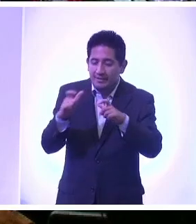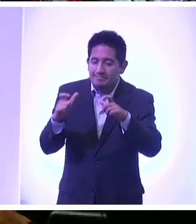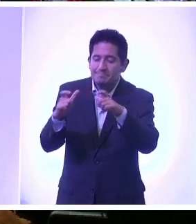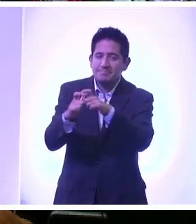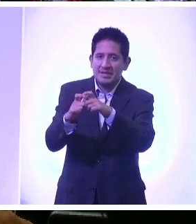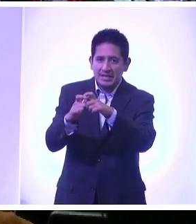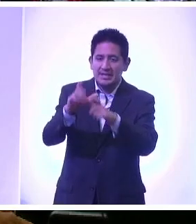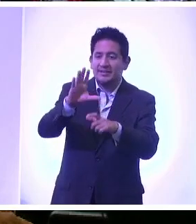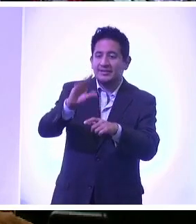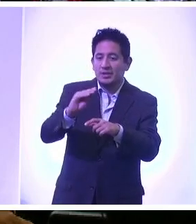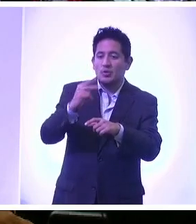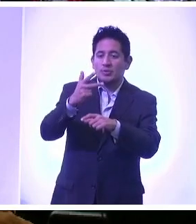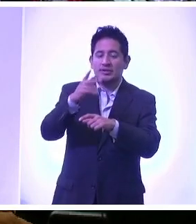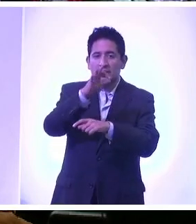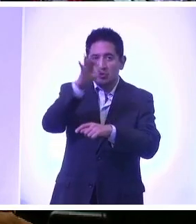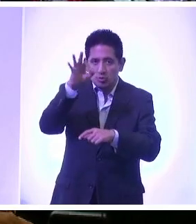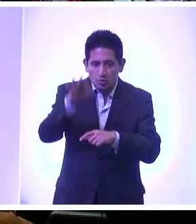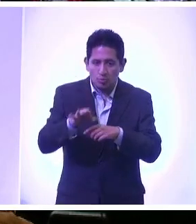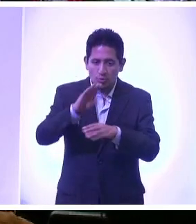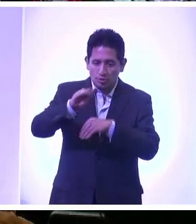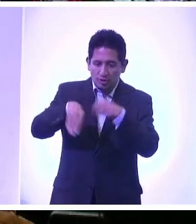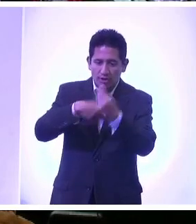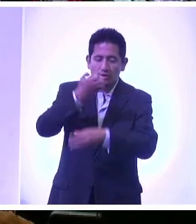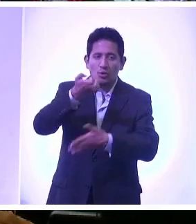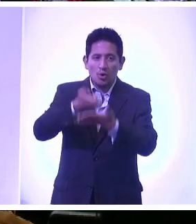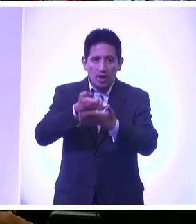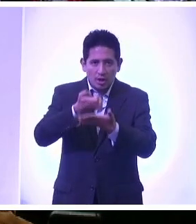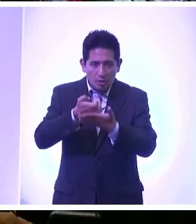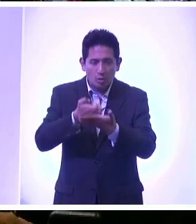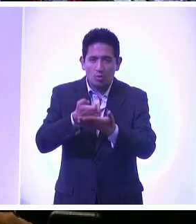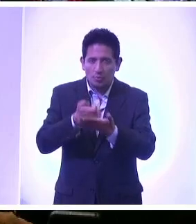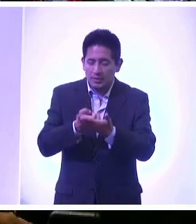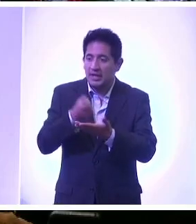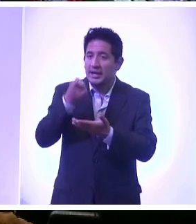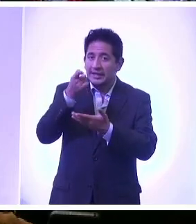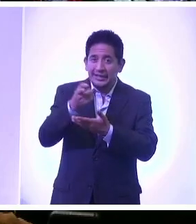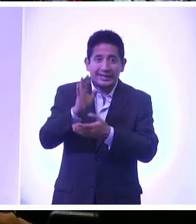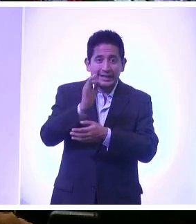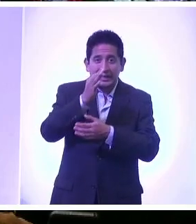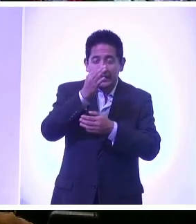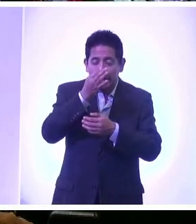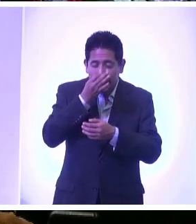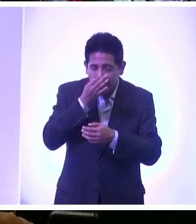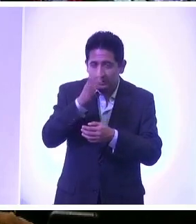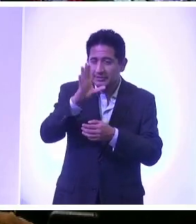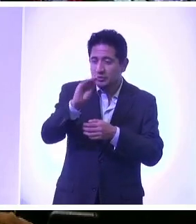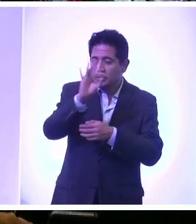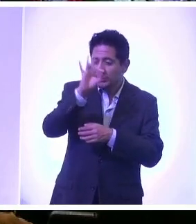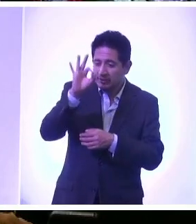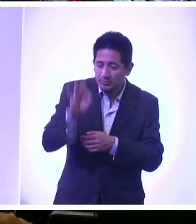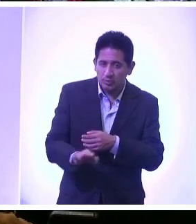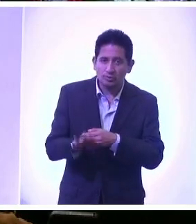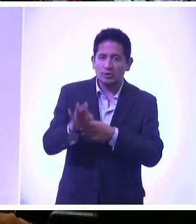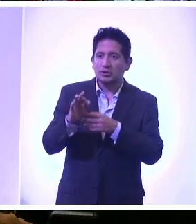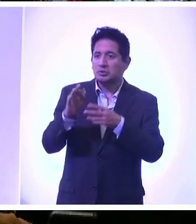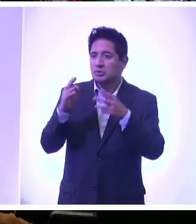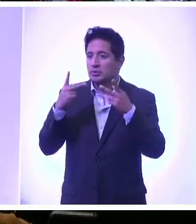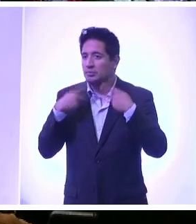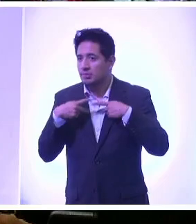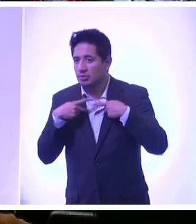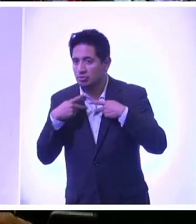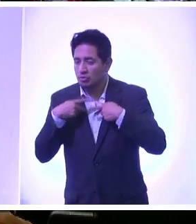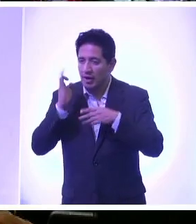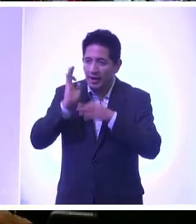país los que generan el 95 de los empleos entonces a quién tenemos que voltear a ver a los grandes